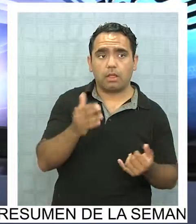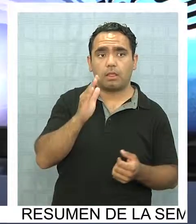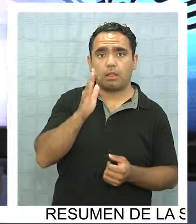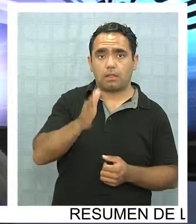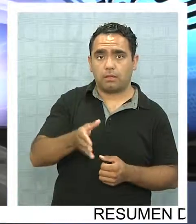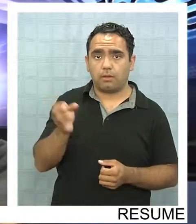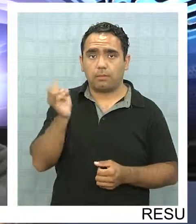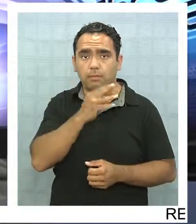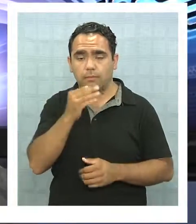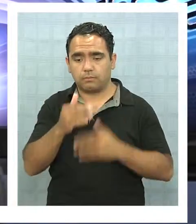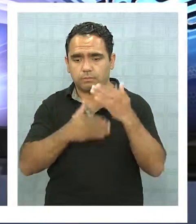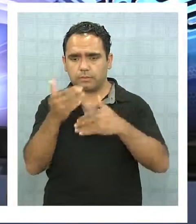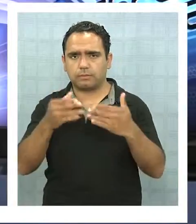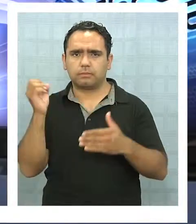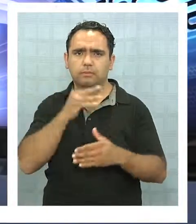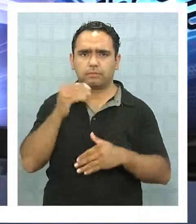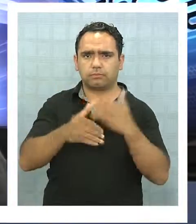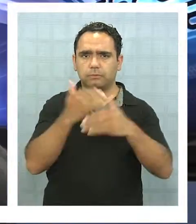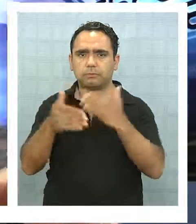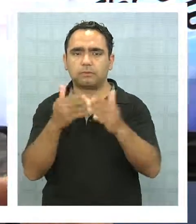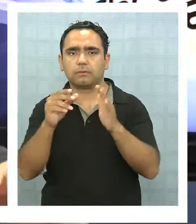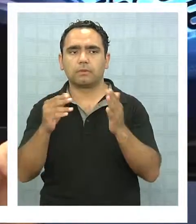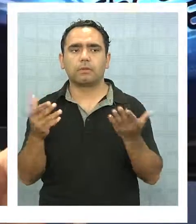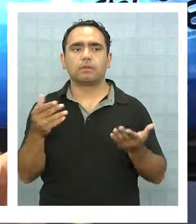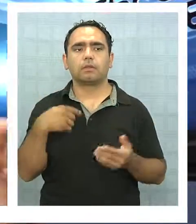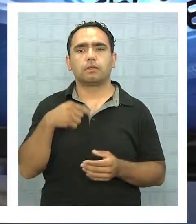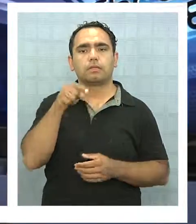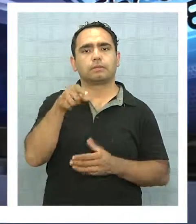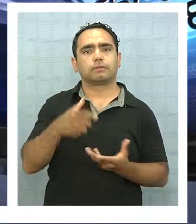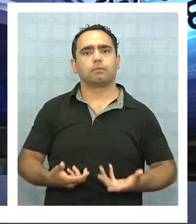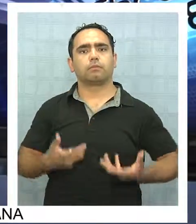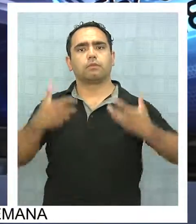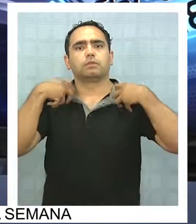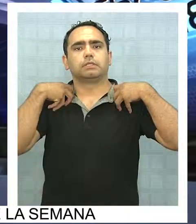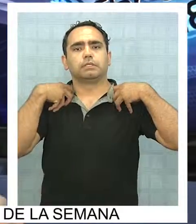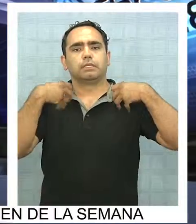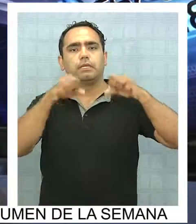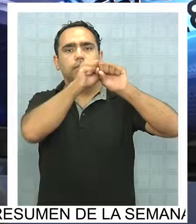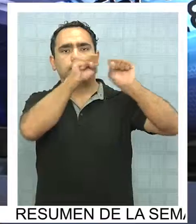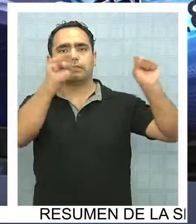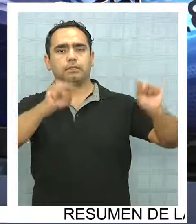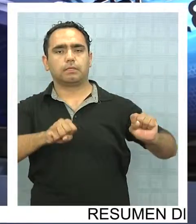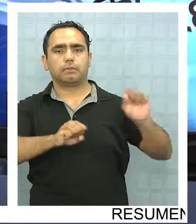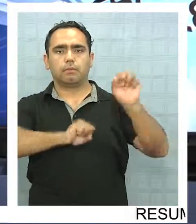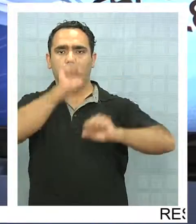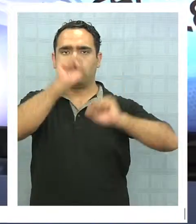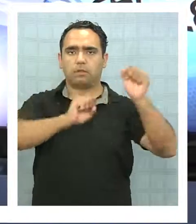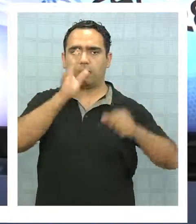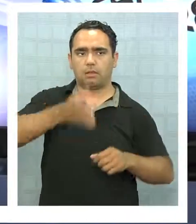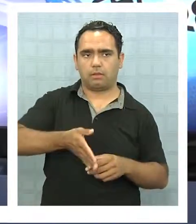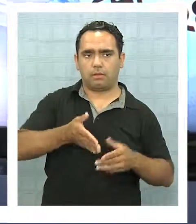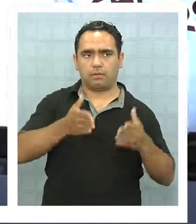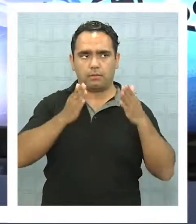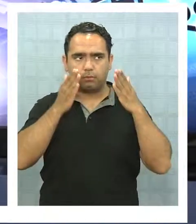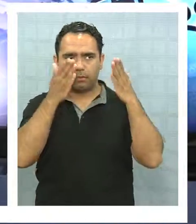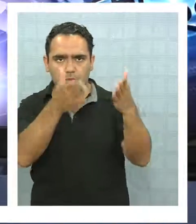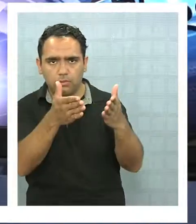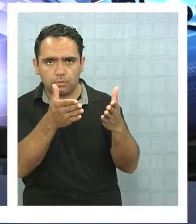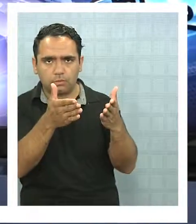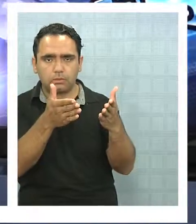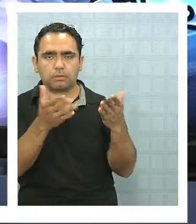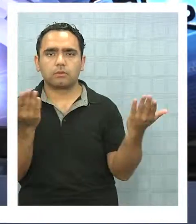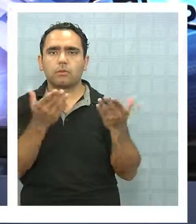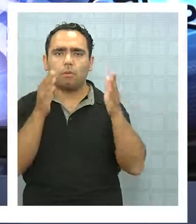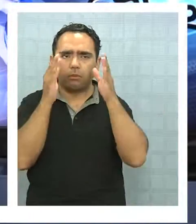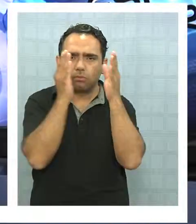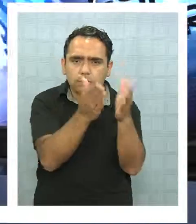acelerarse. Ahora, cuando empieza a acelerarse, la responsabilidad del sistema político es darle conducción. Y para darle conducción,